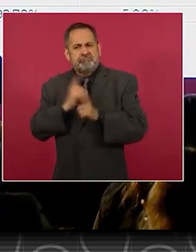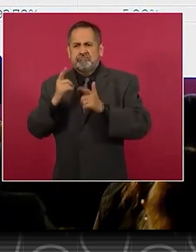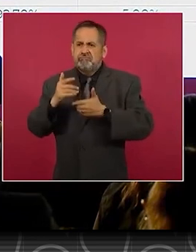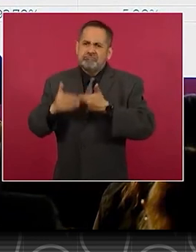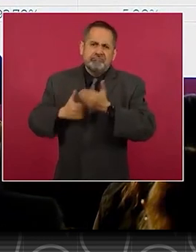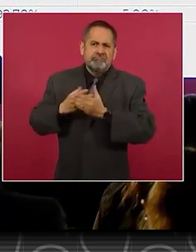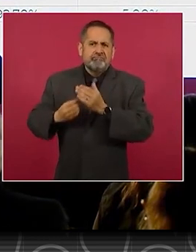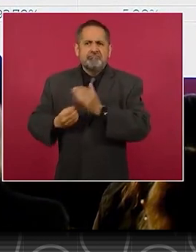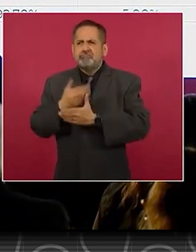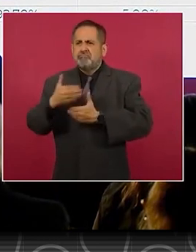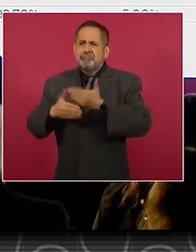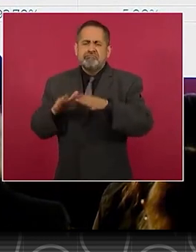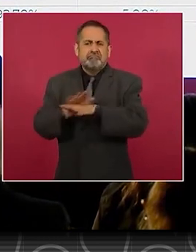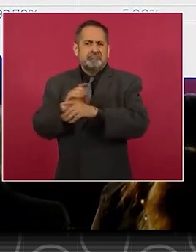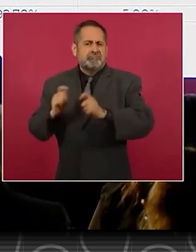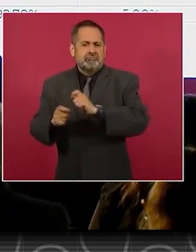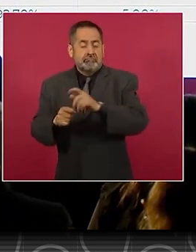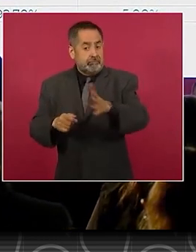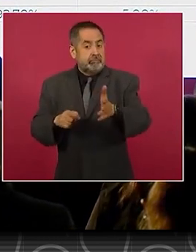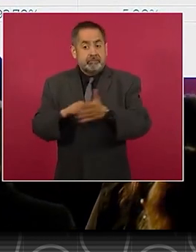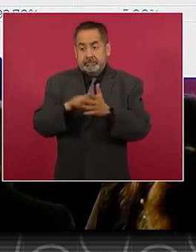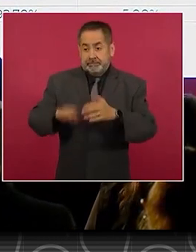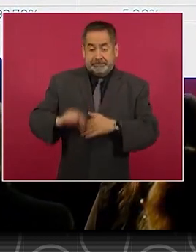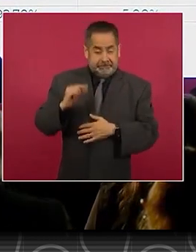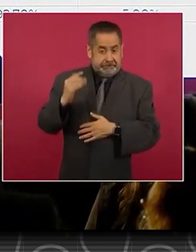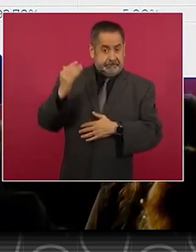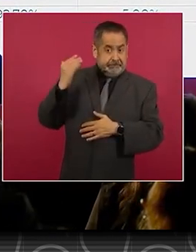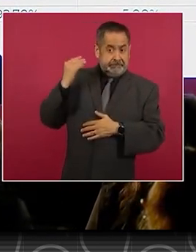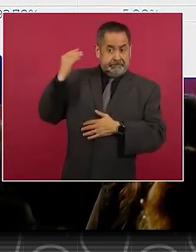Ahí, por ejemplo, en la última elección